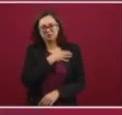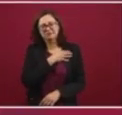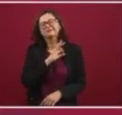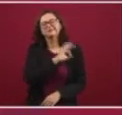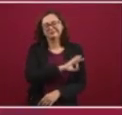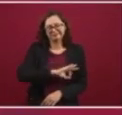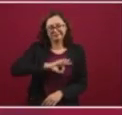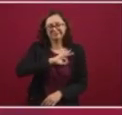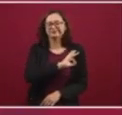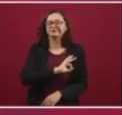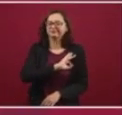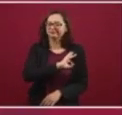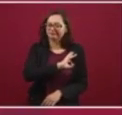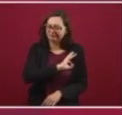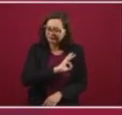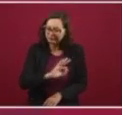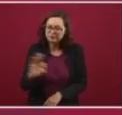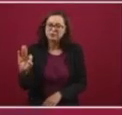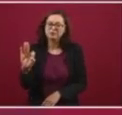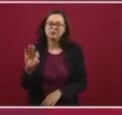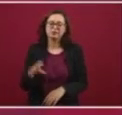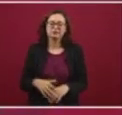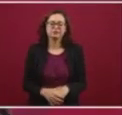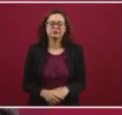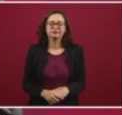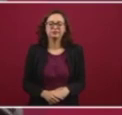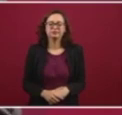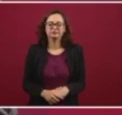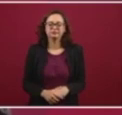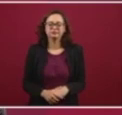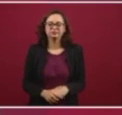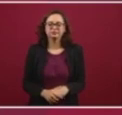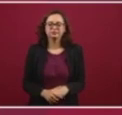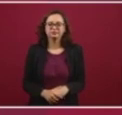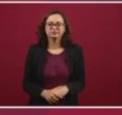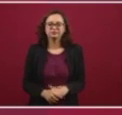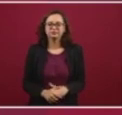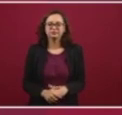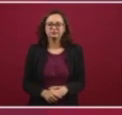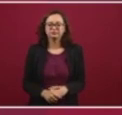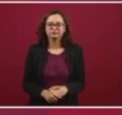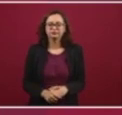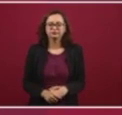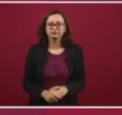Y ese es el mensaje, sobre todo para